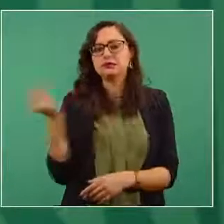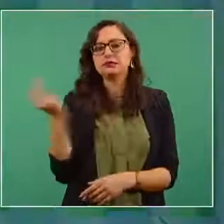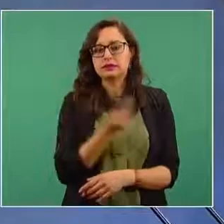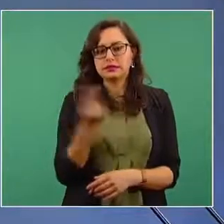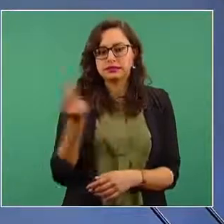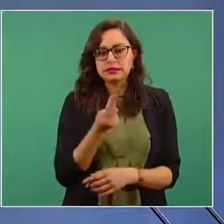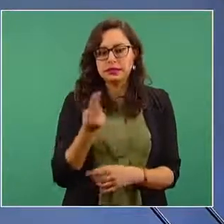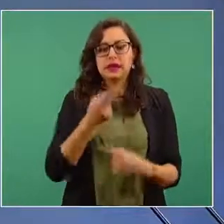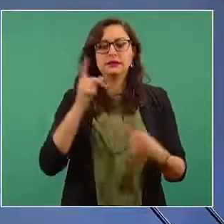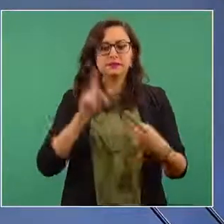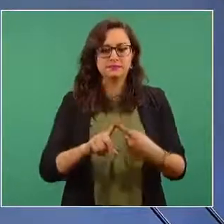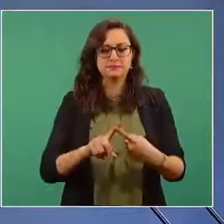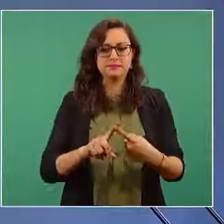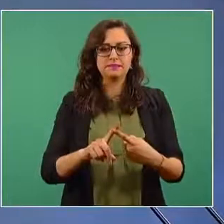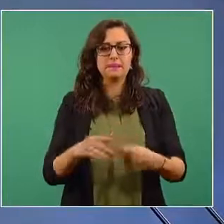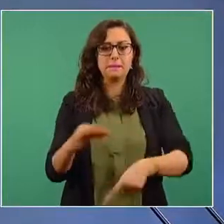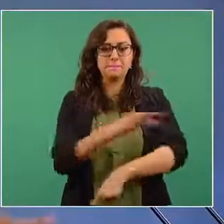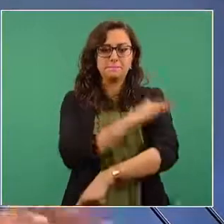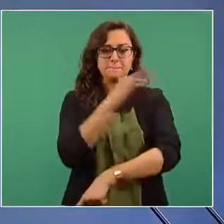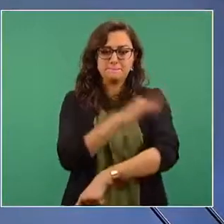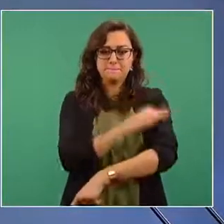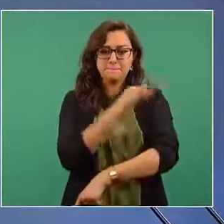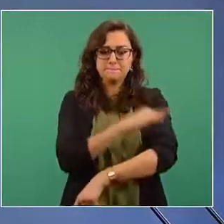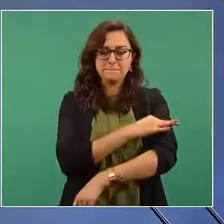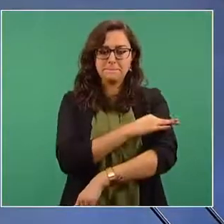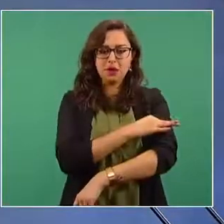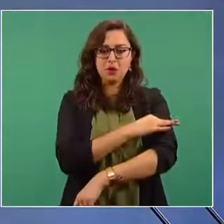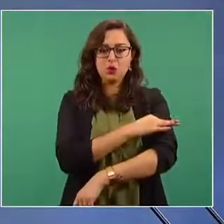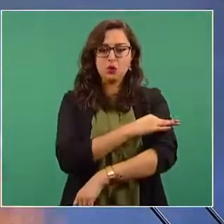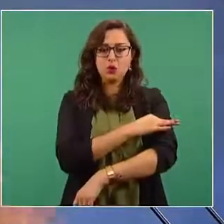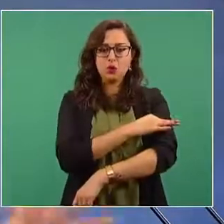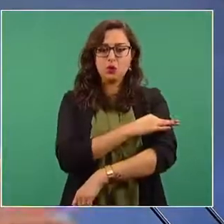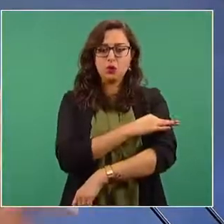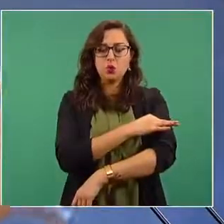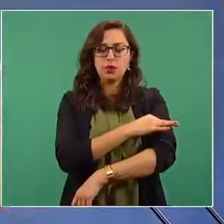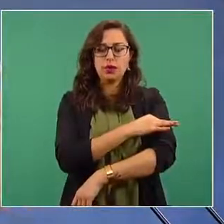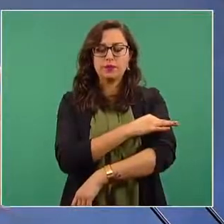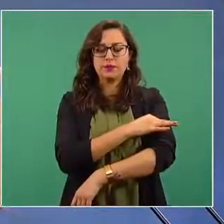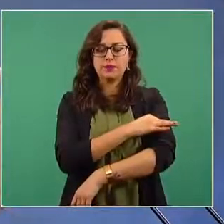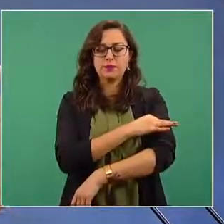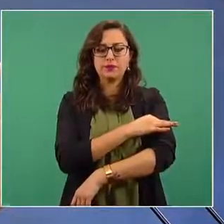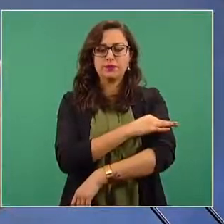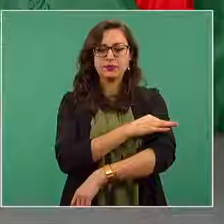vacunación a clases presenciales de